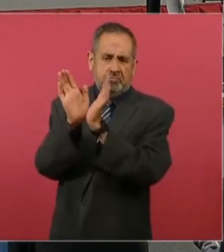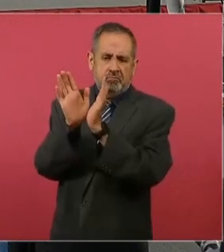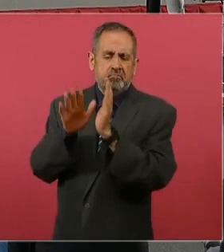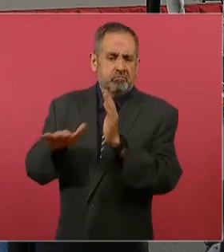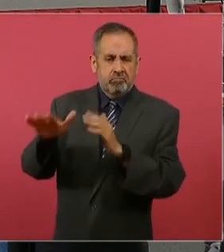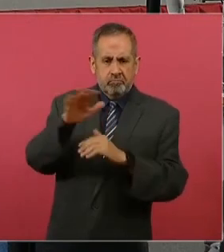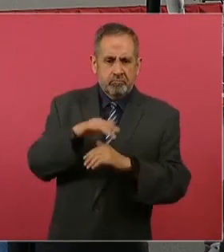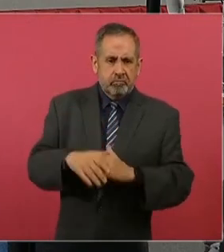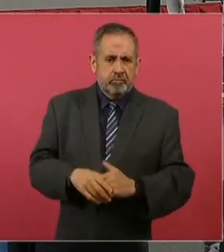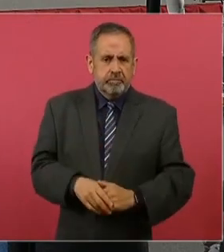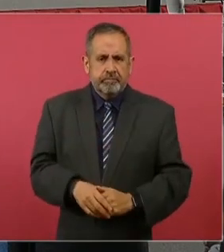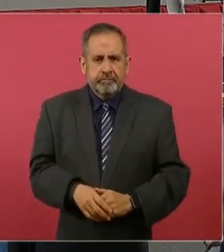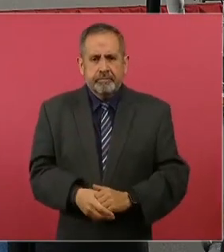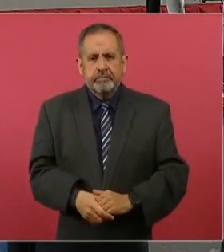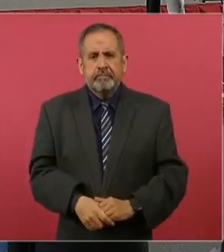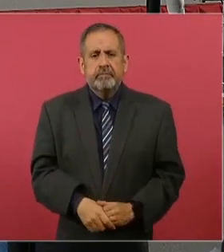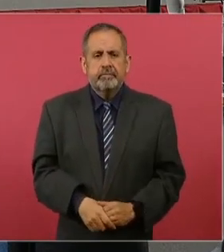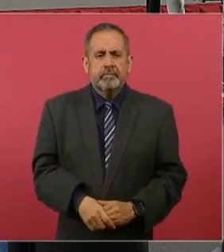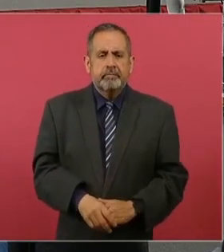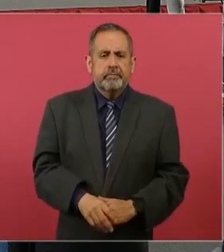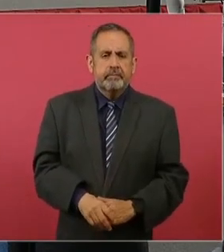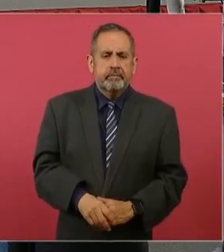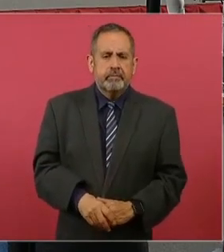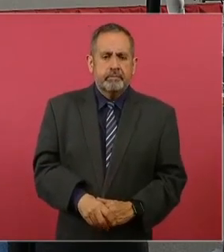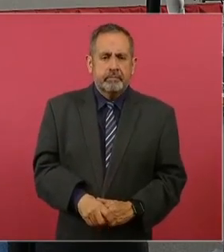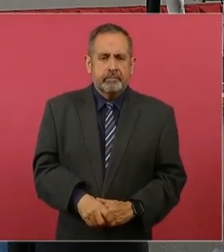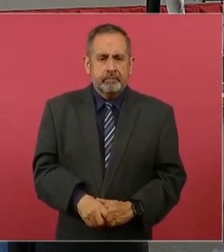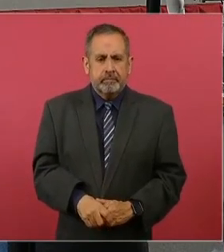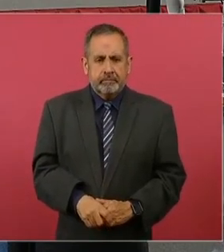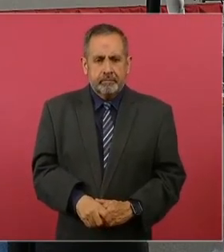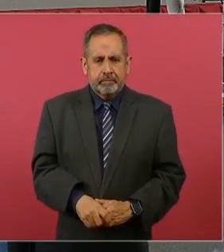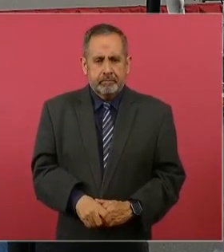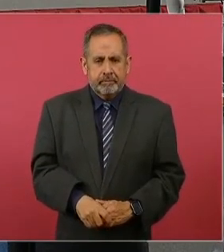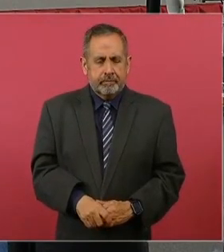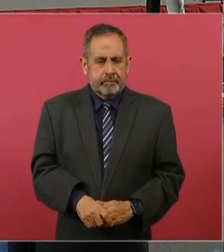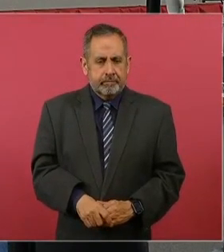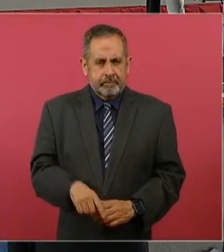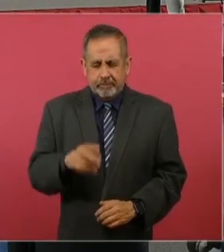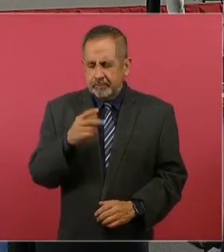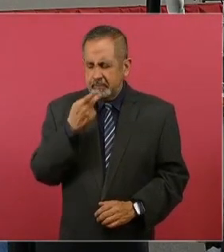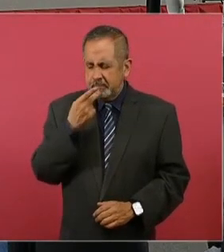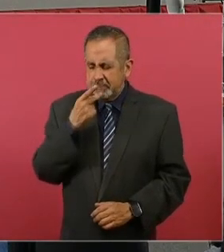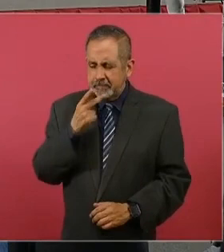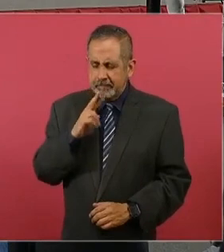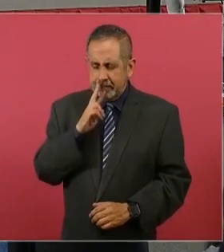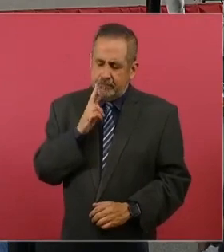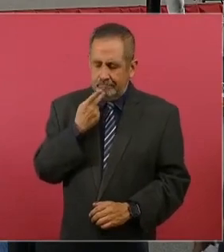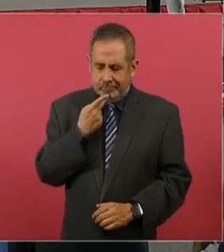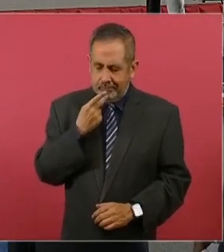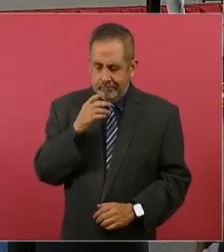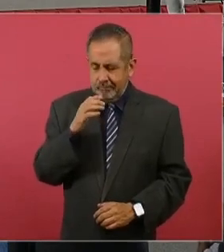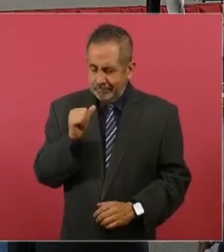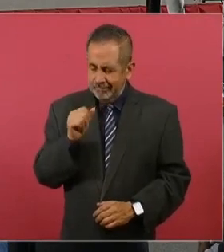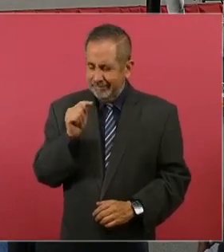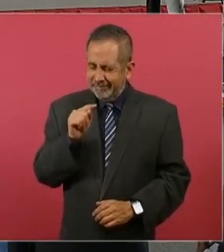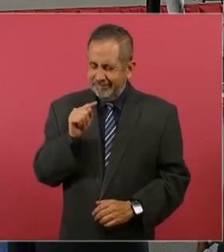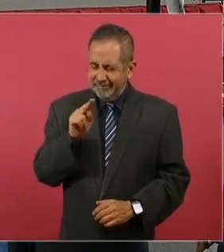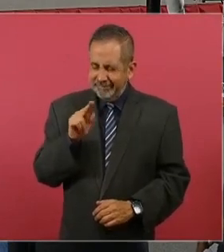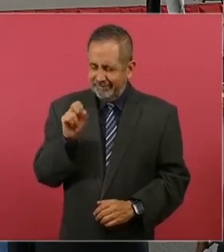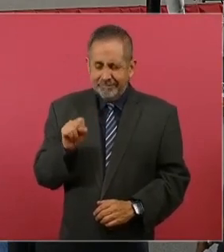Es Cactus, que no lo podíamos decir, o me camuqué.